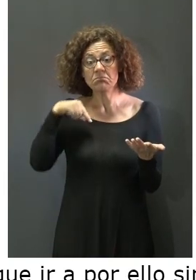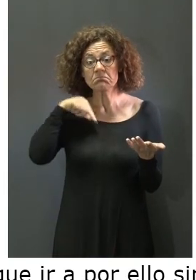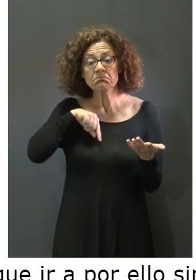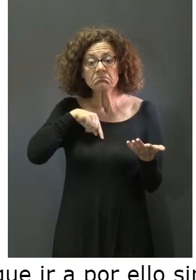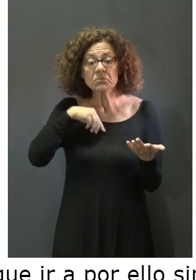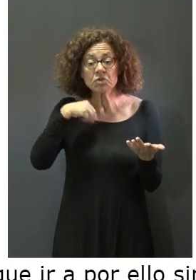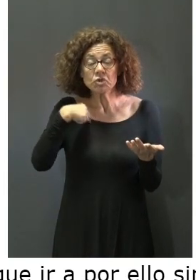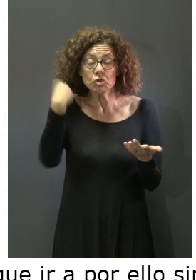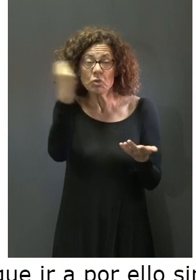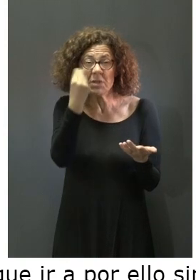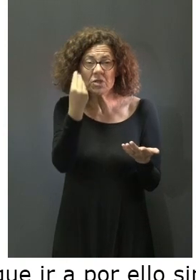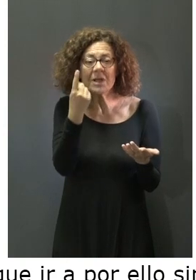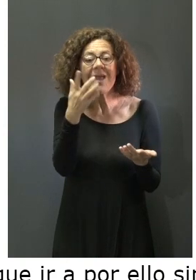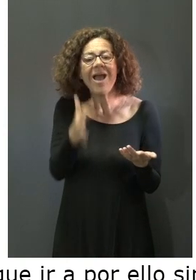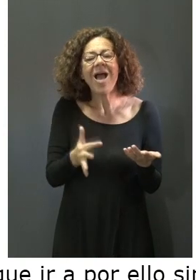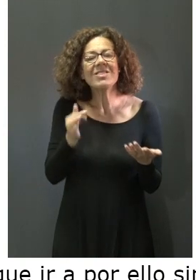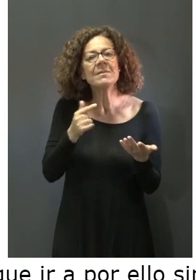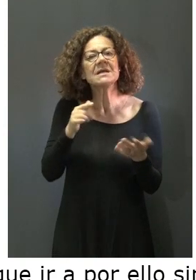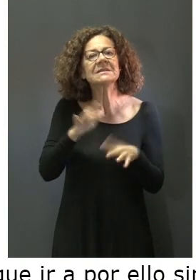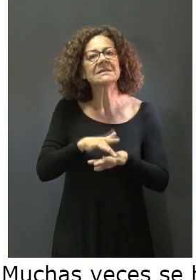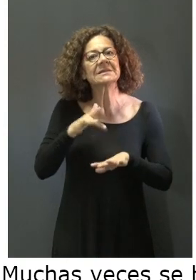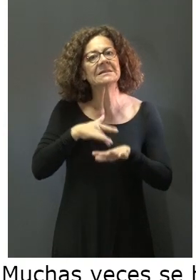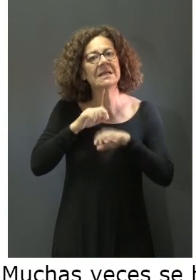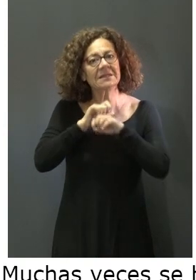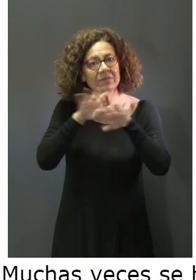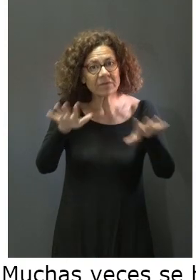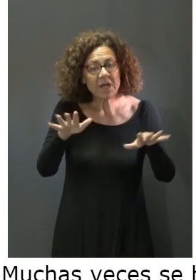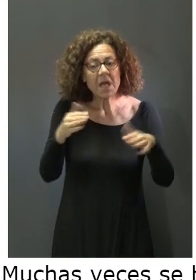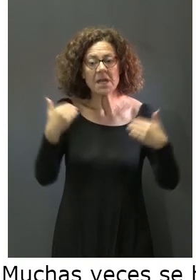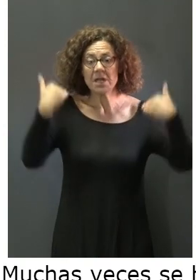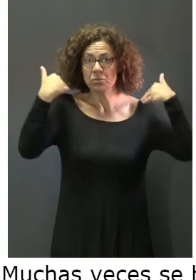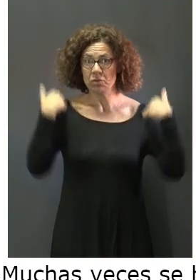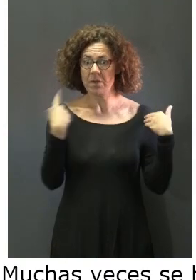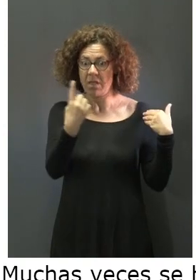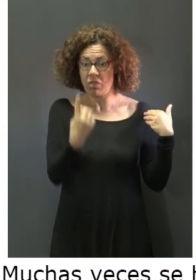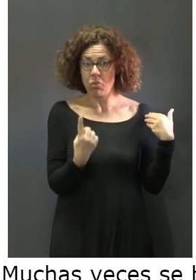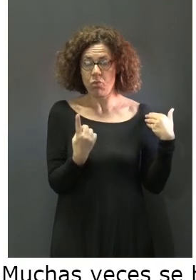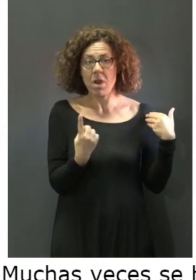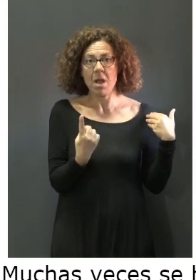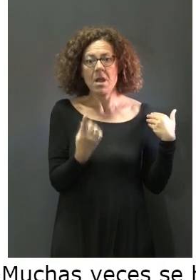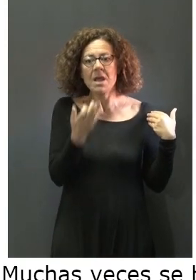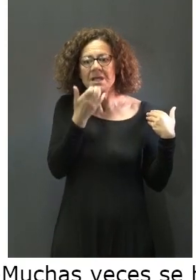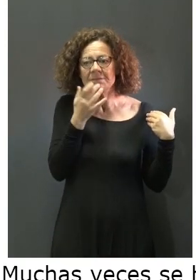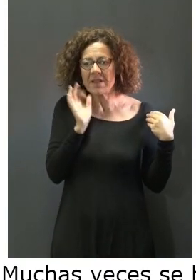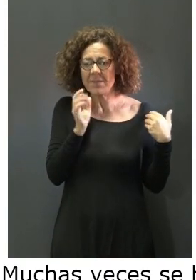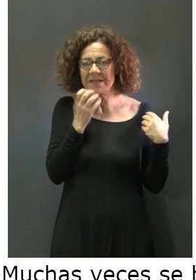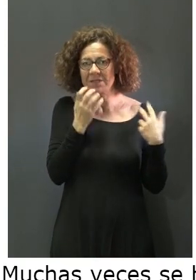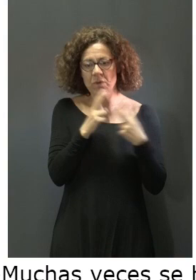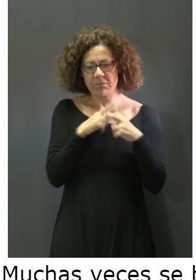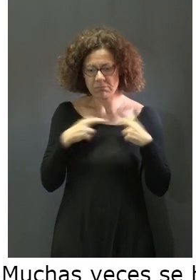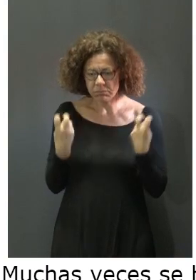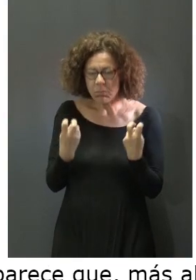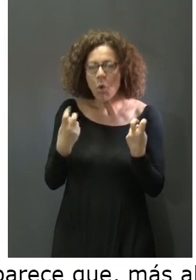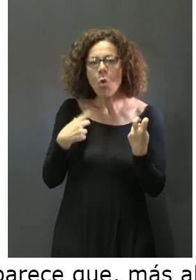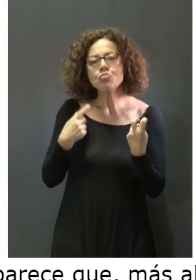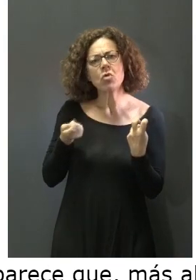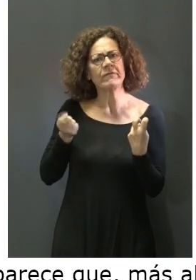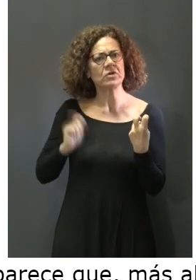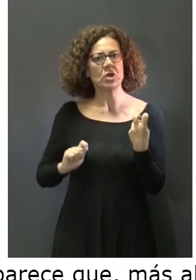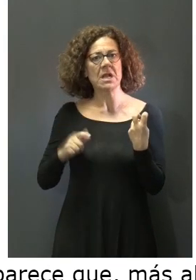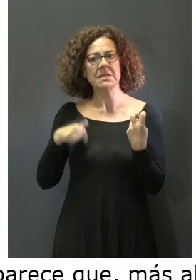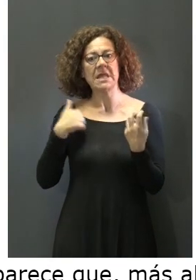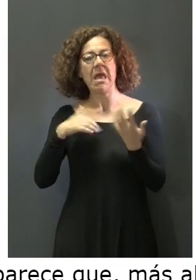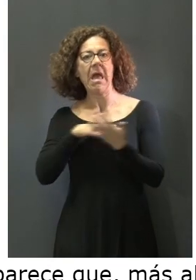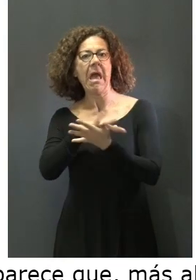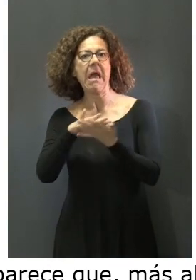que más allá de sensibilización hay una responsabilidad, sobre todo cuando estamos en una mesa a lo mejor de profesionales. Ya no podemos